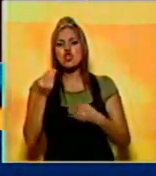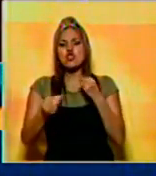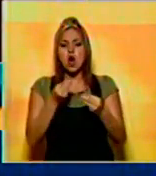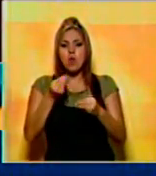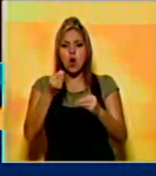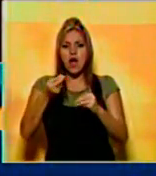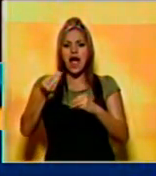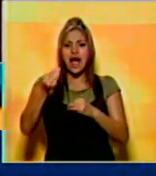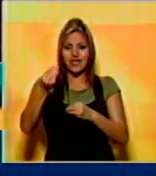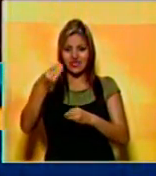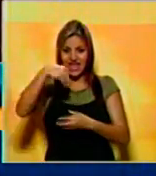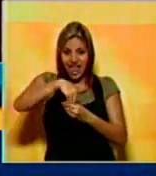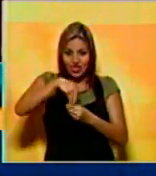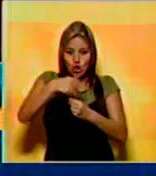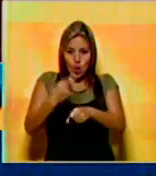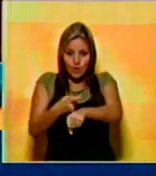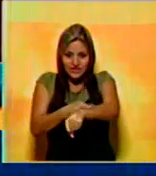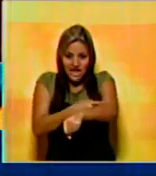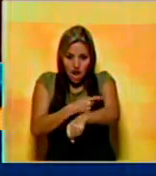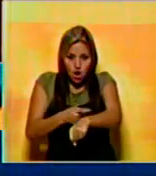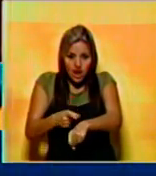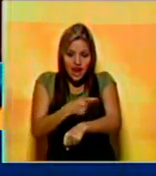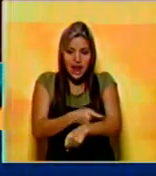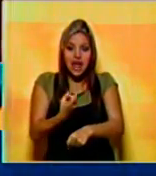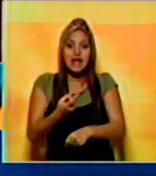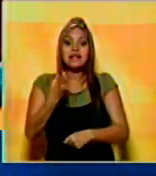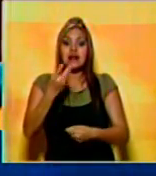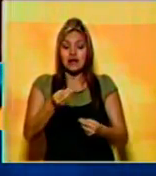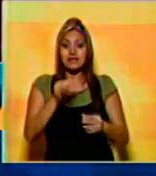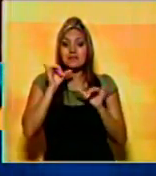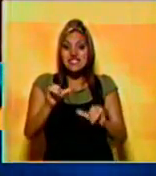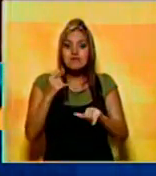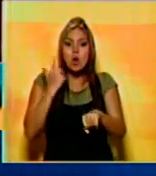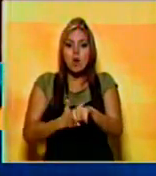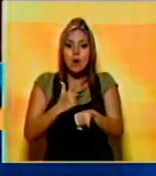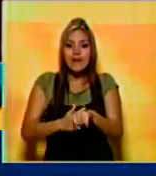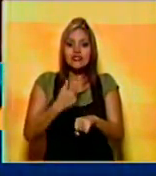las moléculas producidas por las células son entregadas en el lugar y momento adecuado.